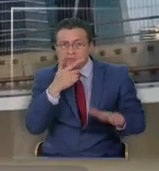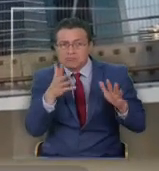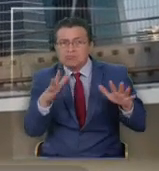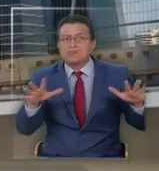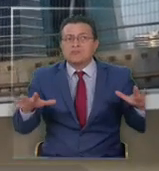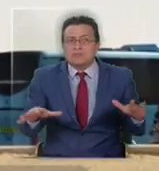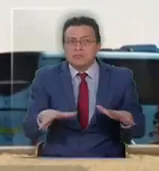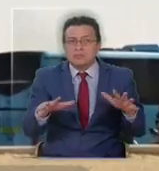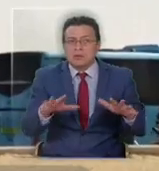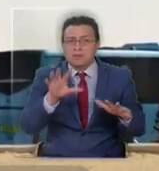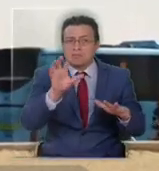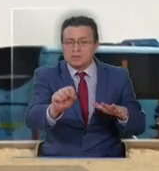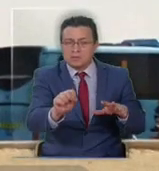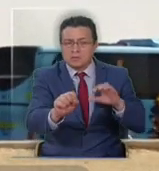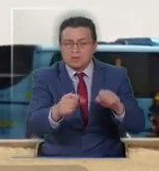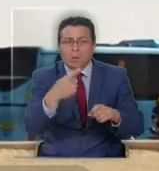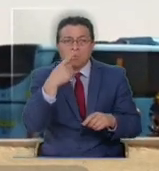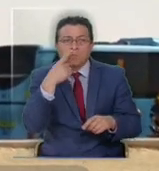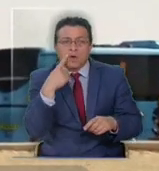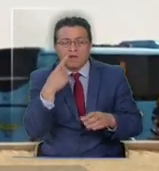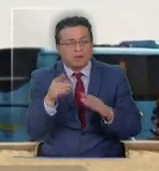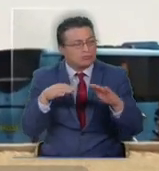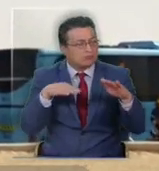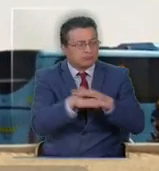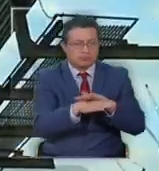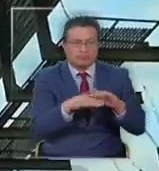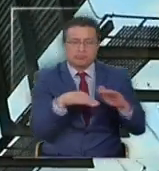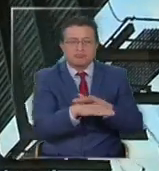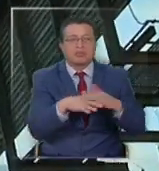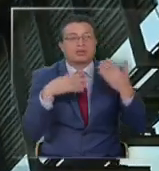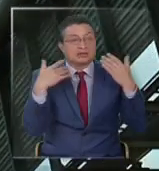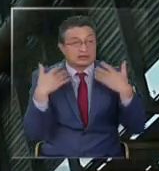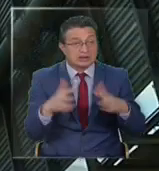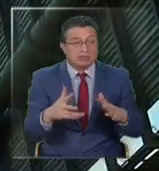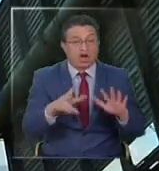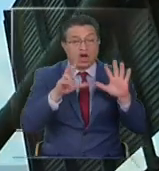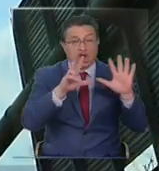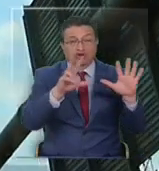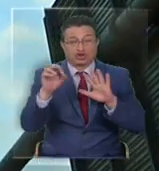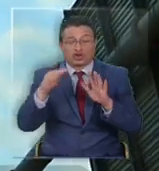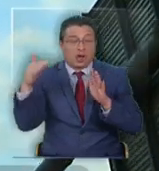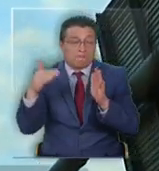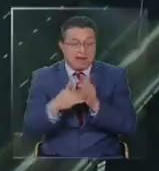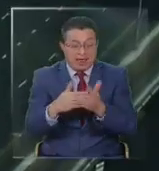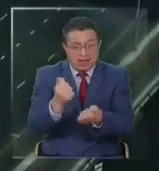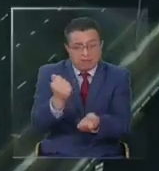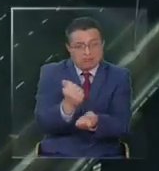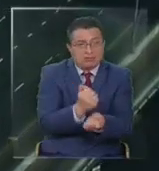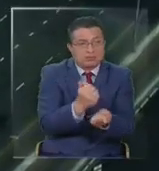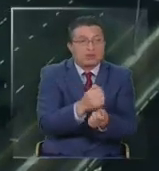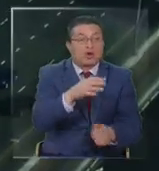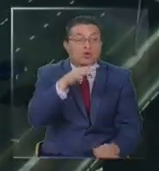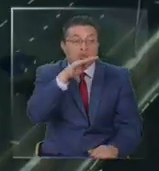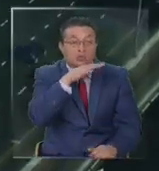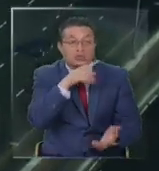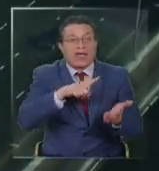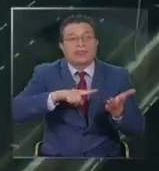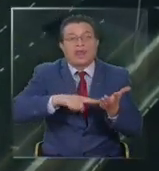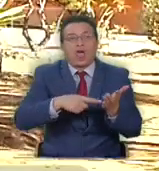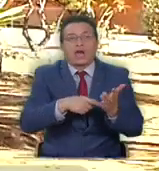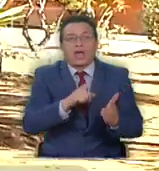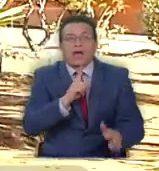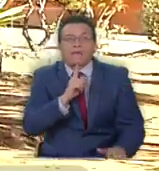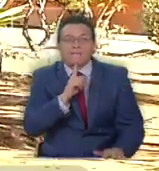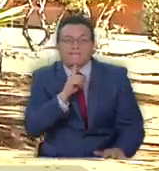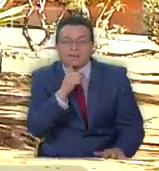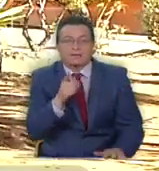de detección, testeo y aislamiento. Ya han hecho 800.000 test utilizando tecnología de punta.